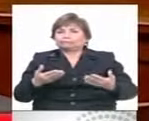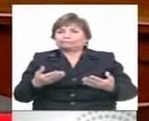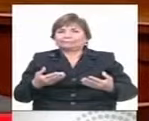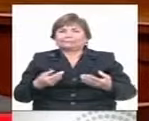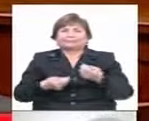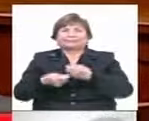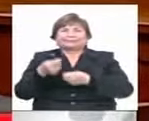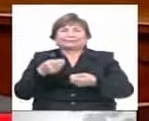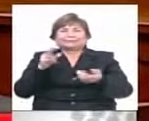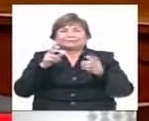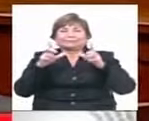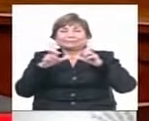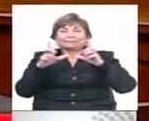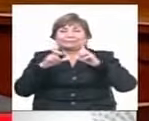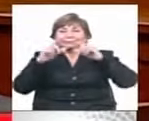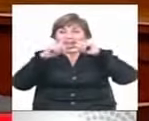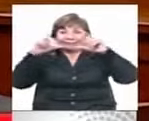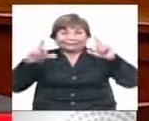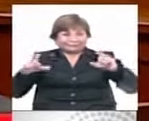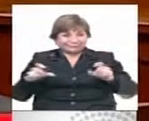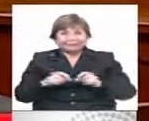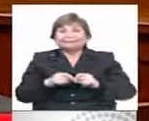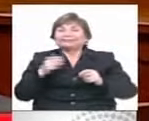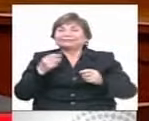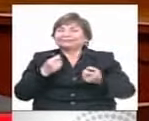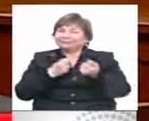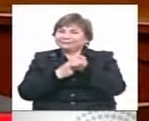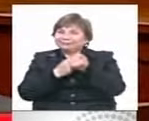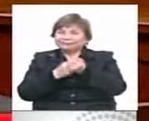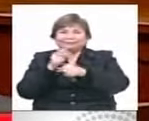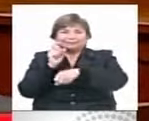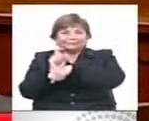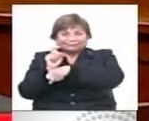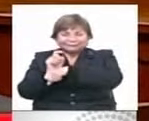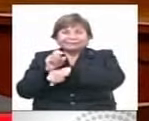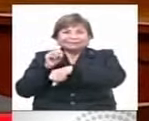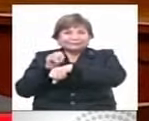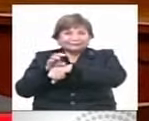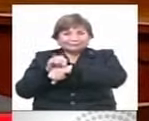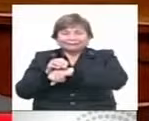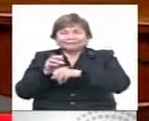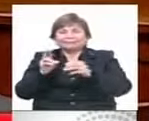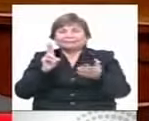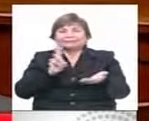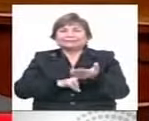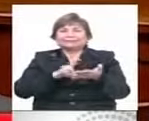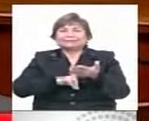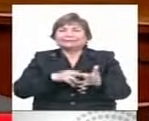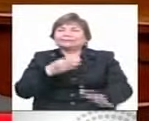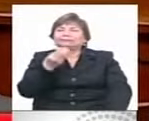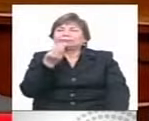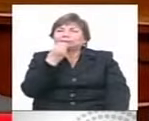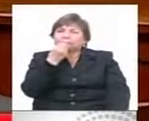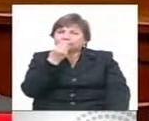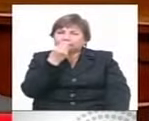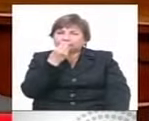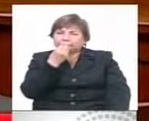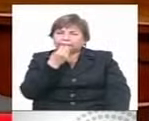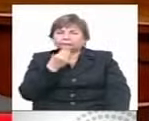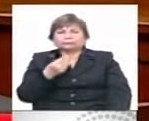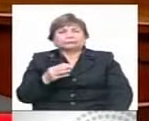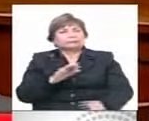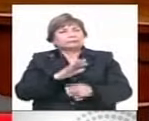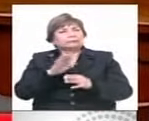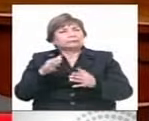extensión, titulación, capacitación y asistencia técnica. Seguridad alimentaria, ampliación de cobertura